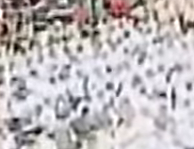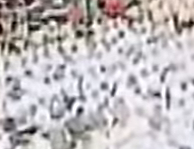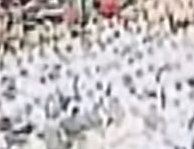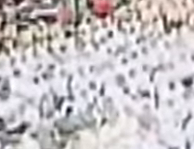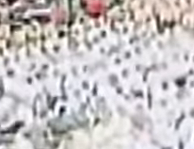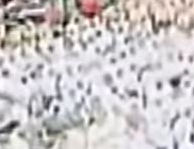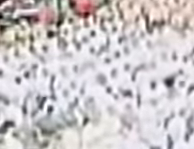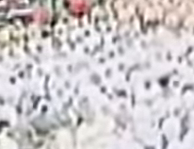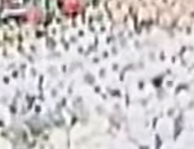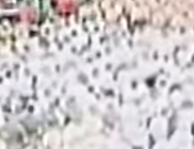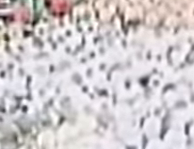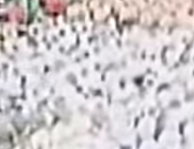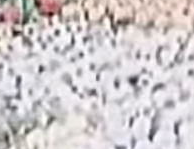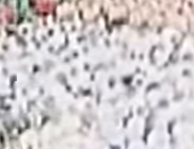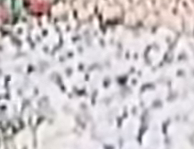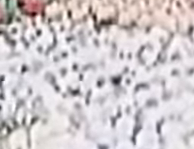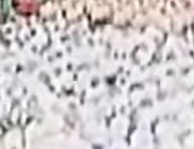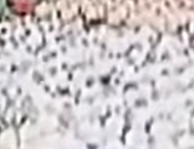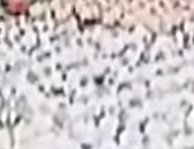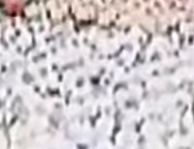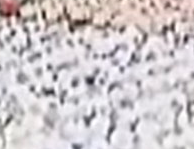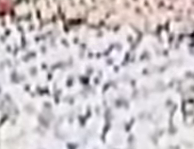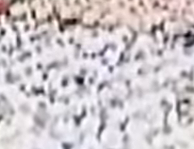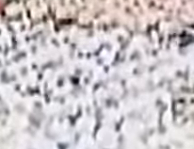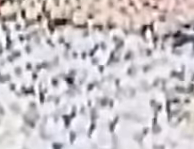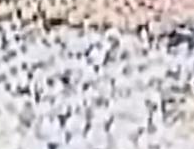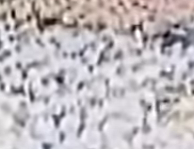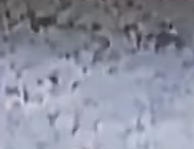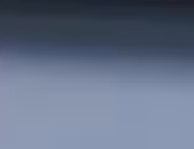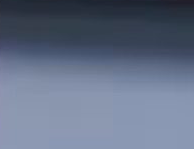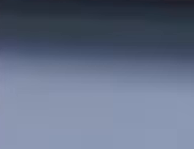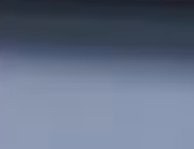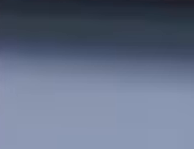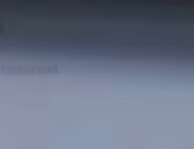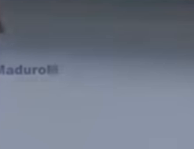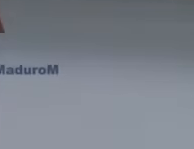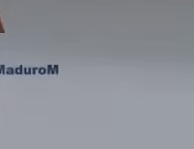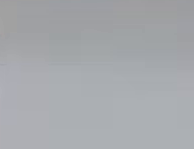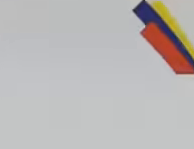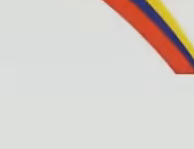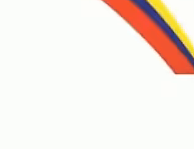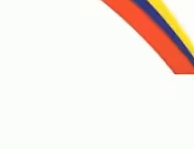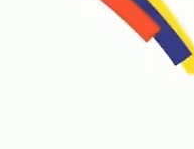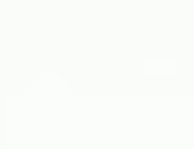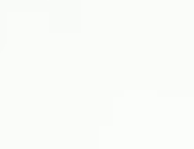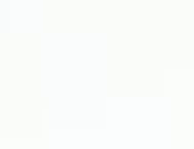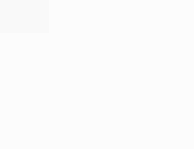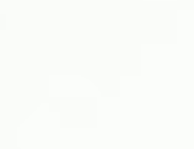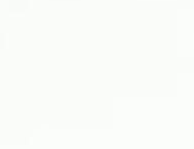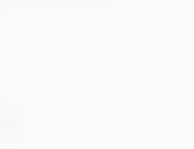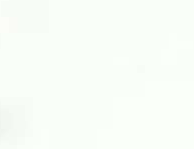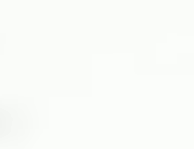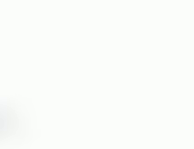hora desde el Poliedro de Caracas. Voy a retornar el contacto. Adelante. Muchas gracias, Graya.